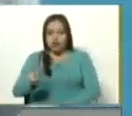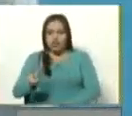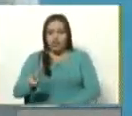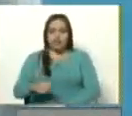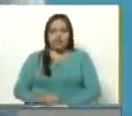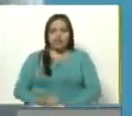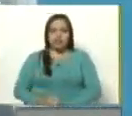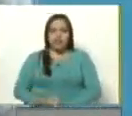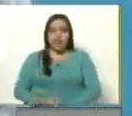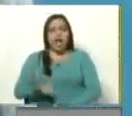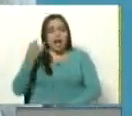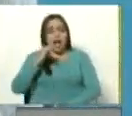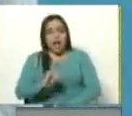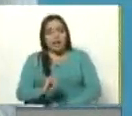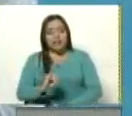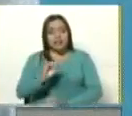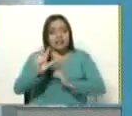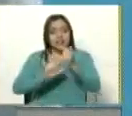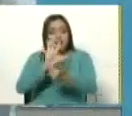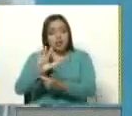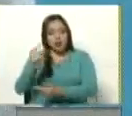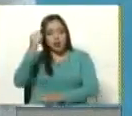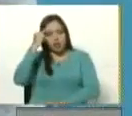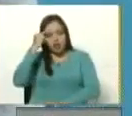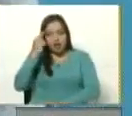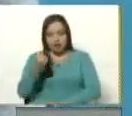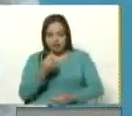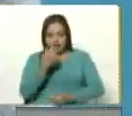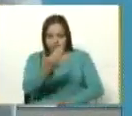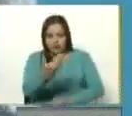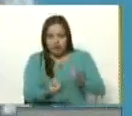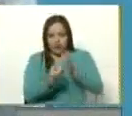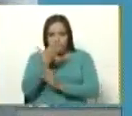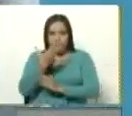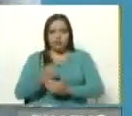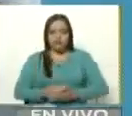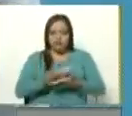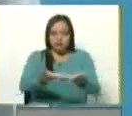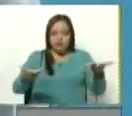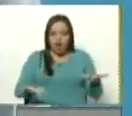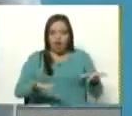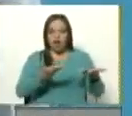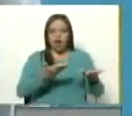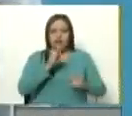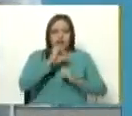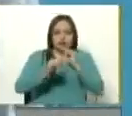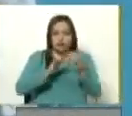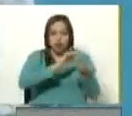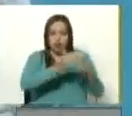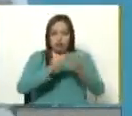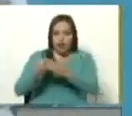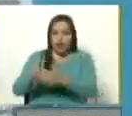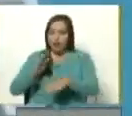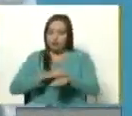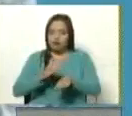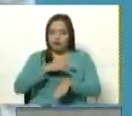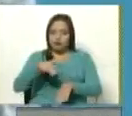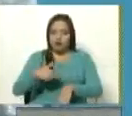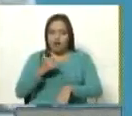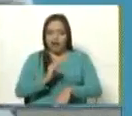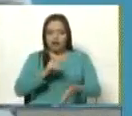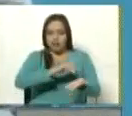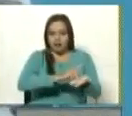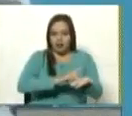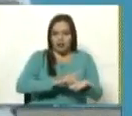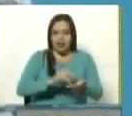Miraflores, yendo todos los días, llevando la información a la comunidad de lo que estaba sucediendo en Caricuao, porque nosotros somos de un territorio, de una parroquia de